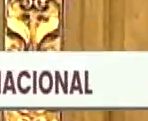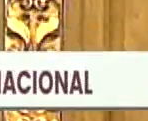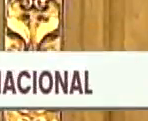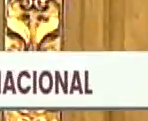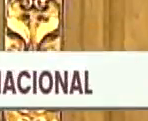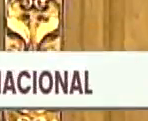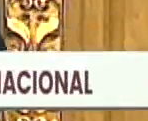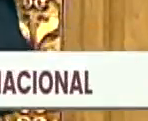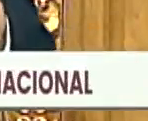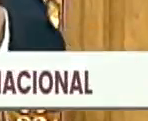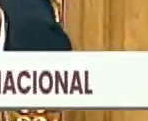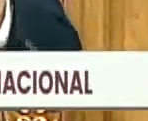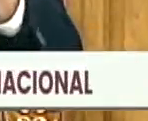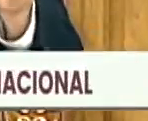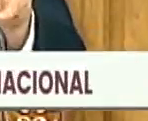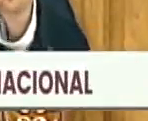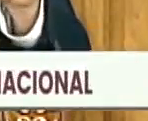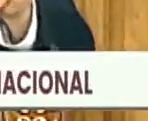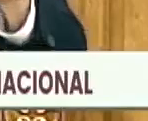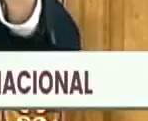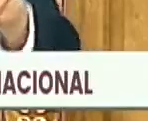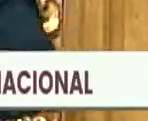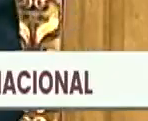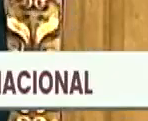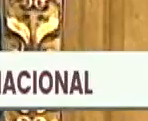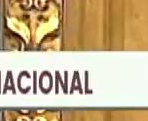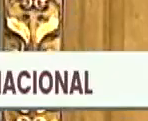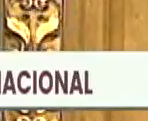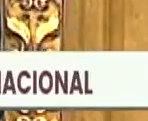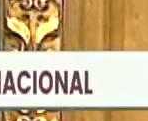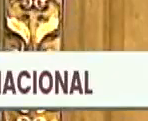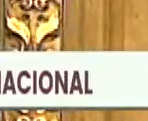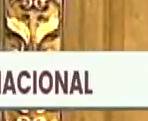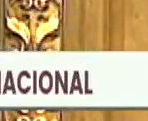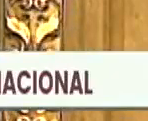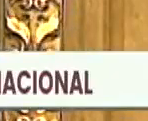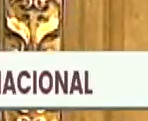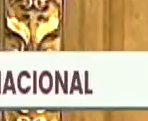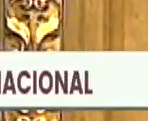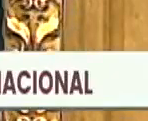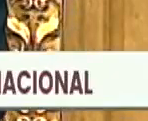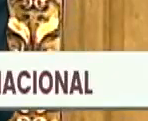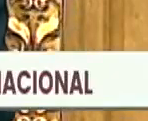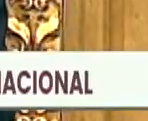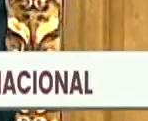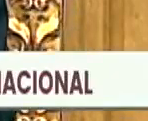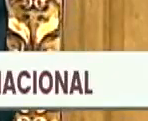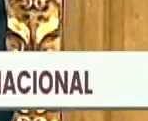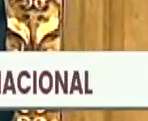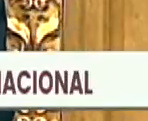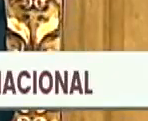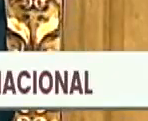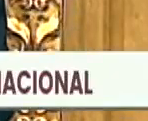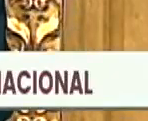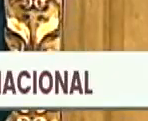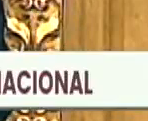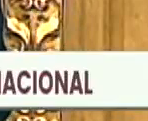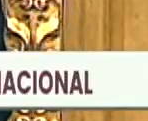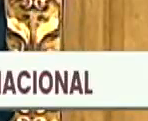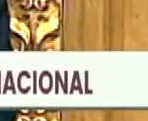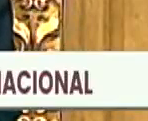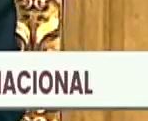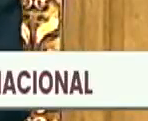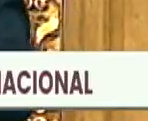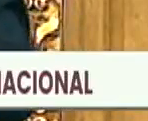Carlos Vecchio, y uno que no era Guaidó, dice él, no señala quién, dijo literalmente, no te preocupes que tenemos un plan